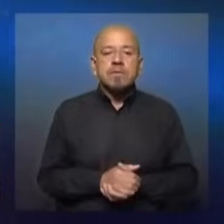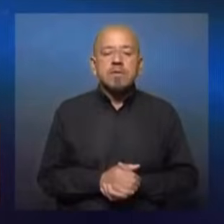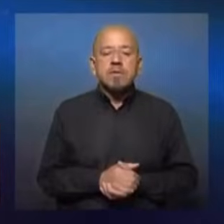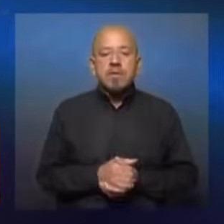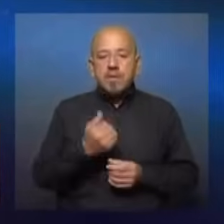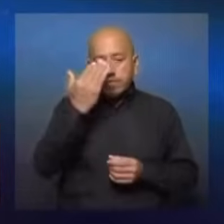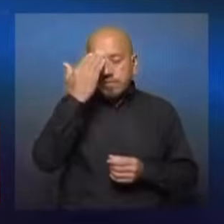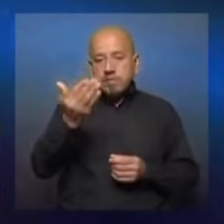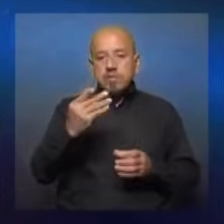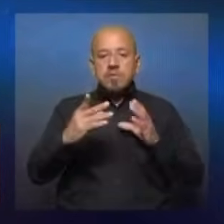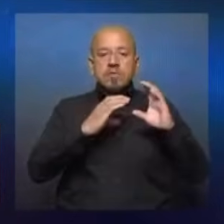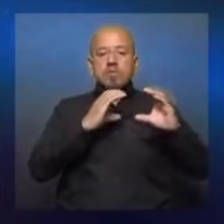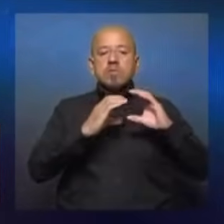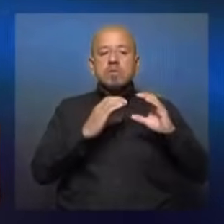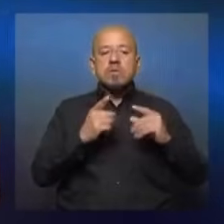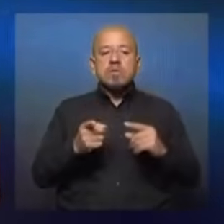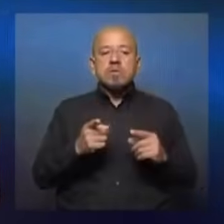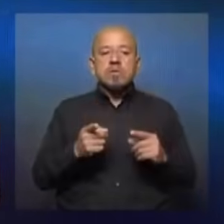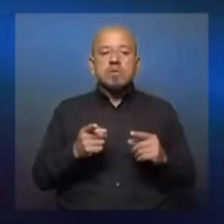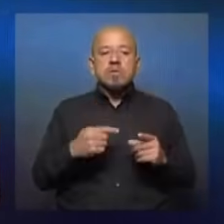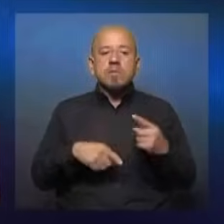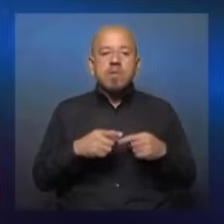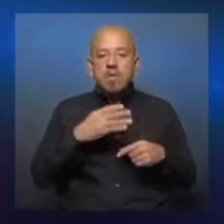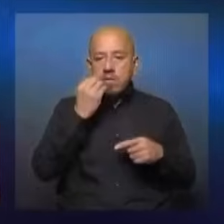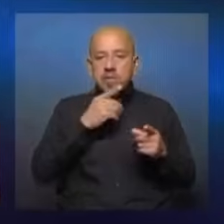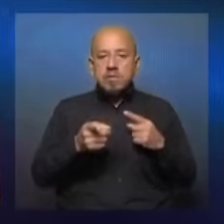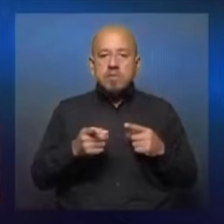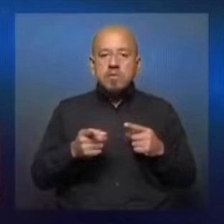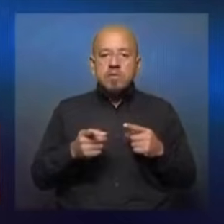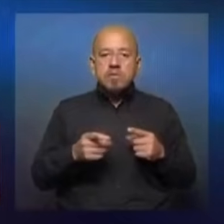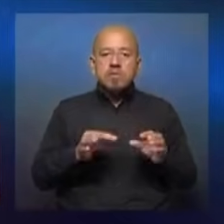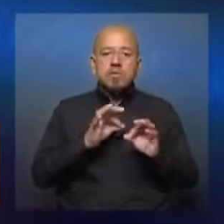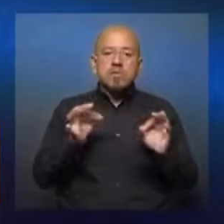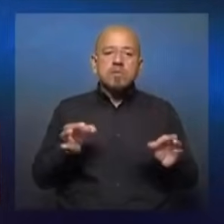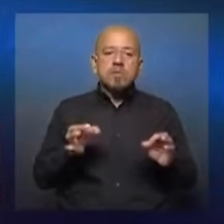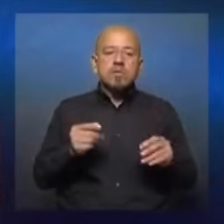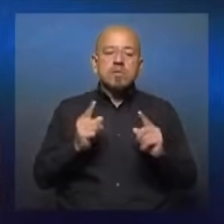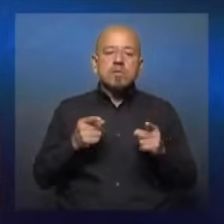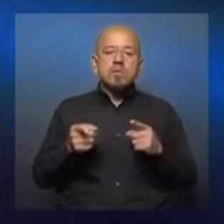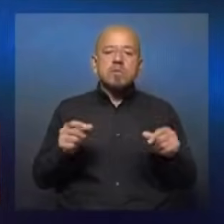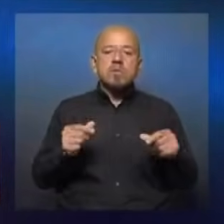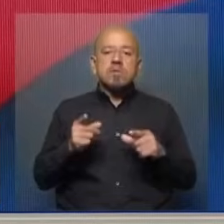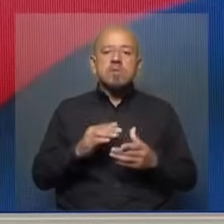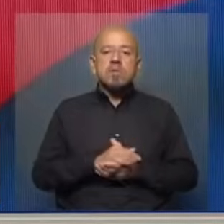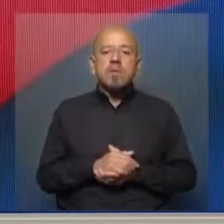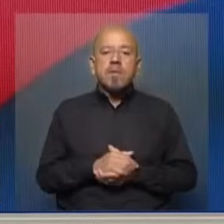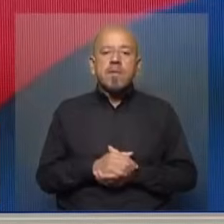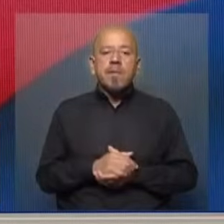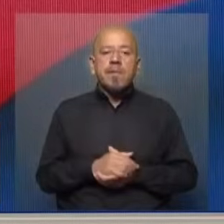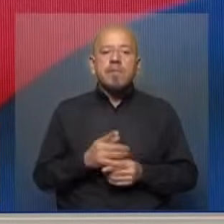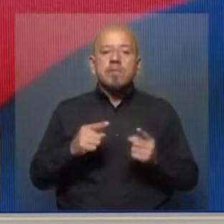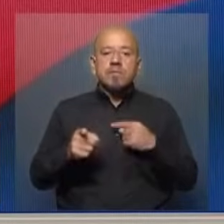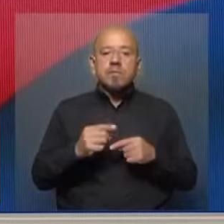materia comunicacional debería mejorar, si se quiere, o poner el foco también ahí? Es una parte de la